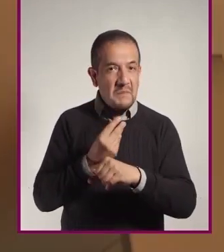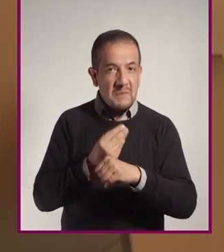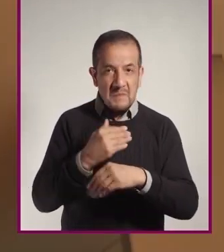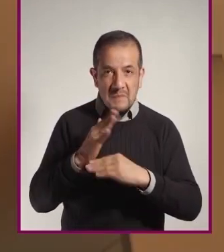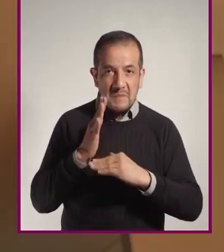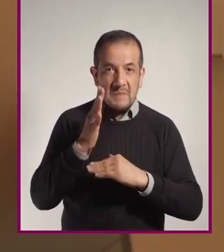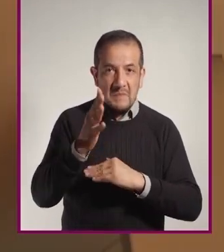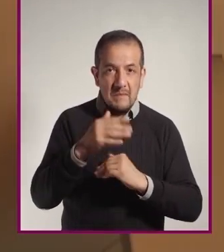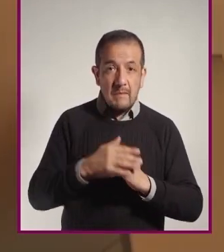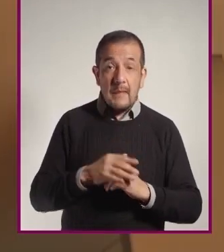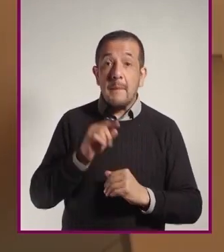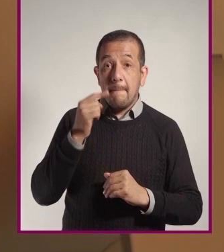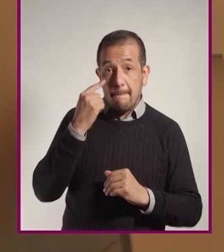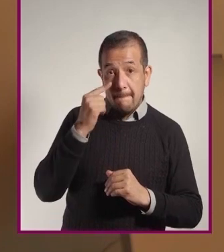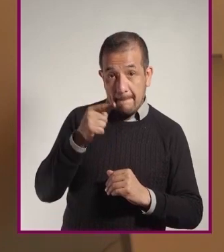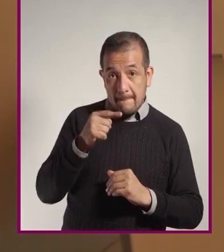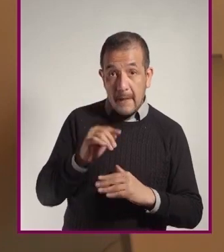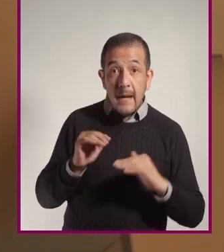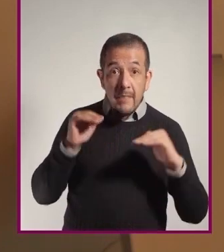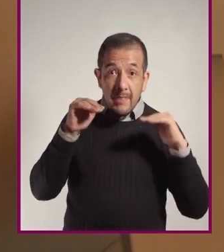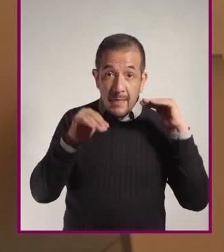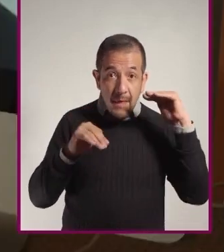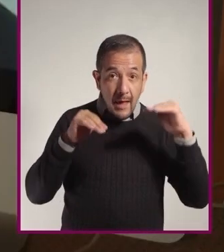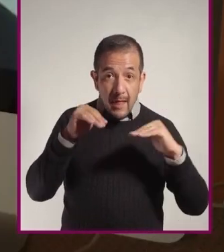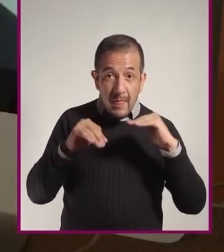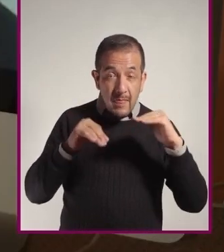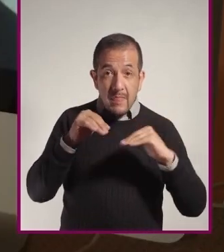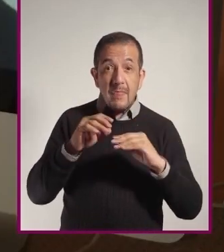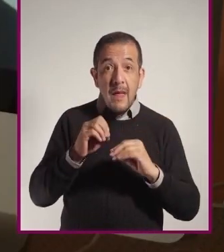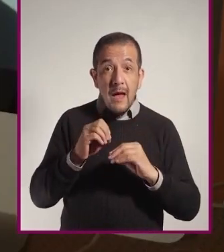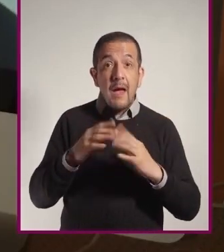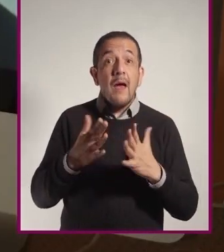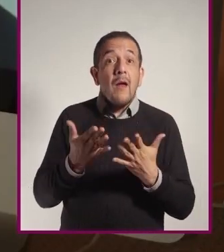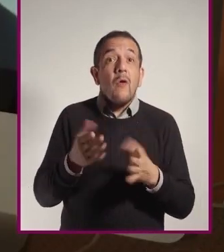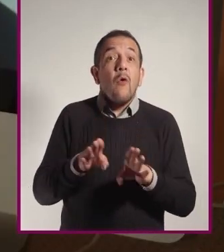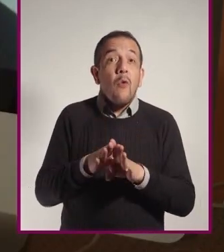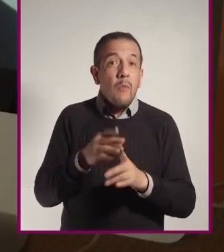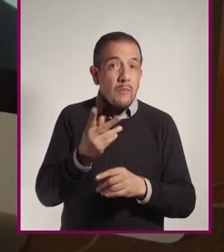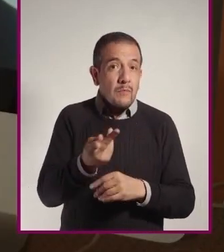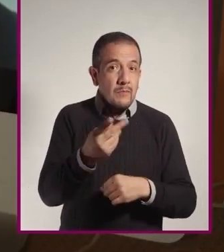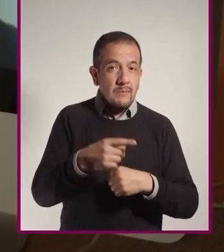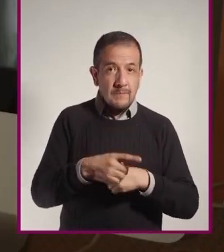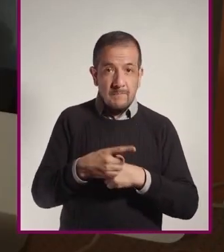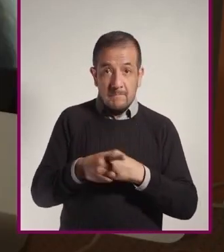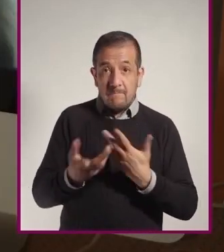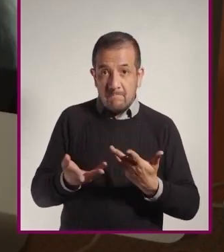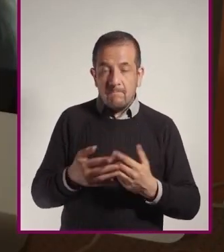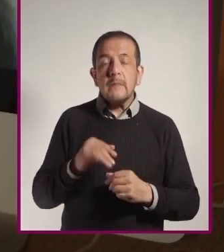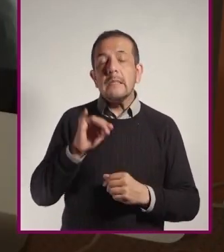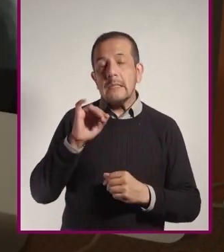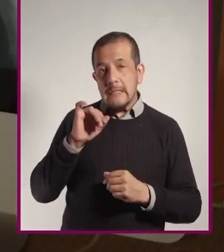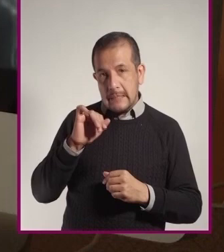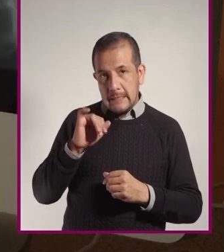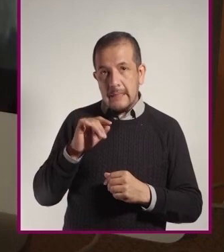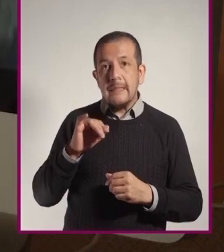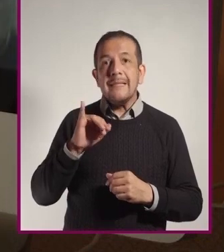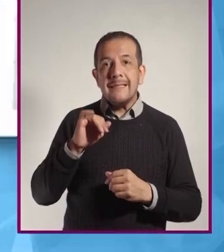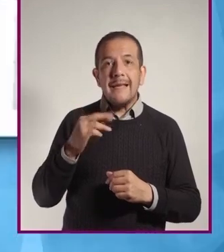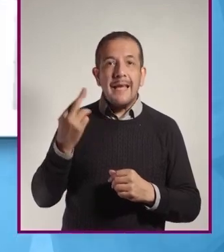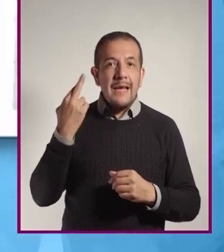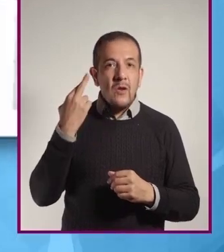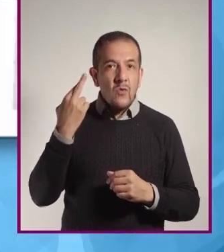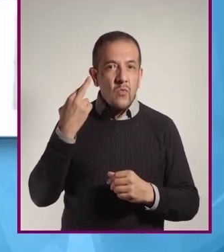Jenny, ¿nadar o practicar inmersiones puede dañar nuestros oídos? Sí, de una manera muy diferente, que es el daño por el